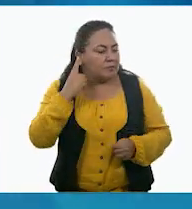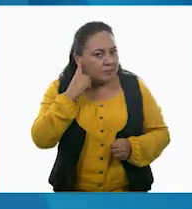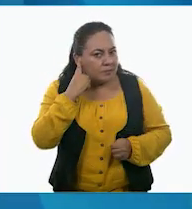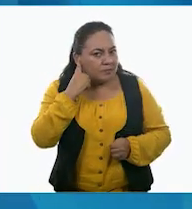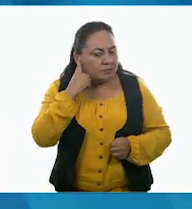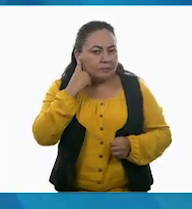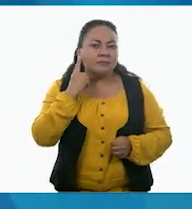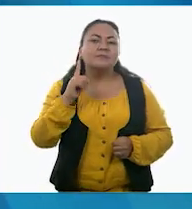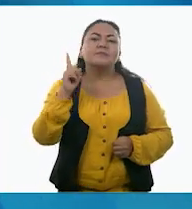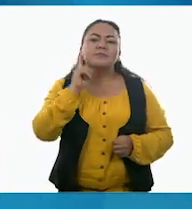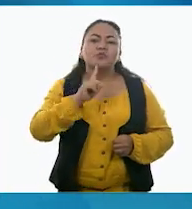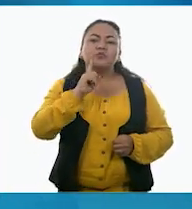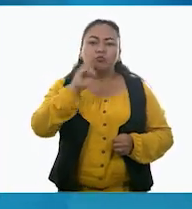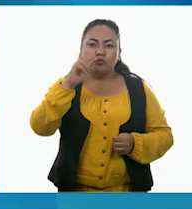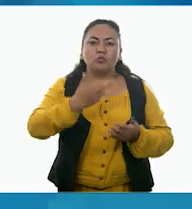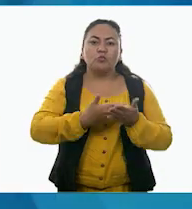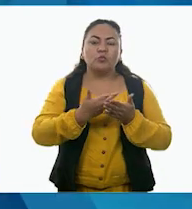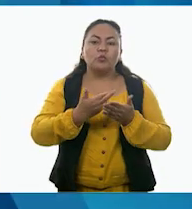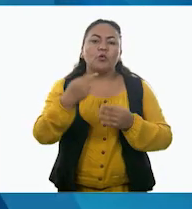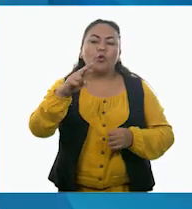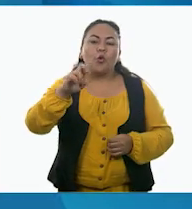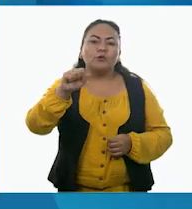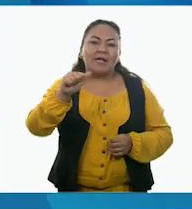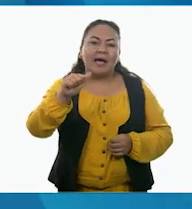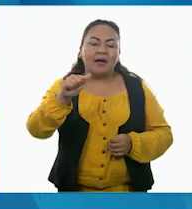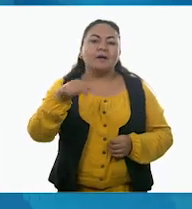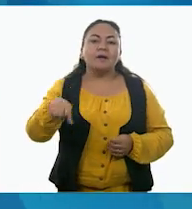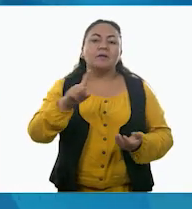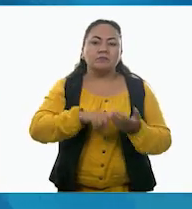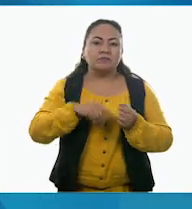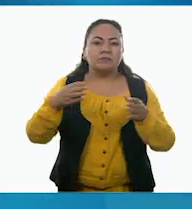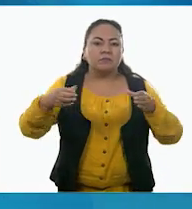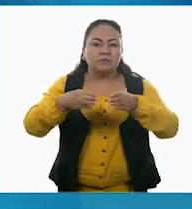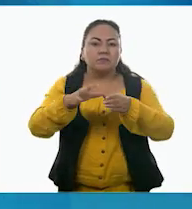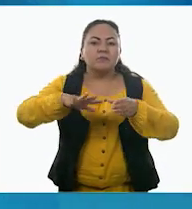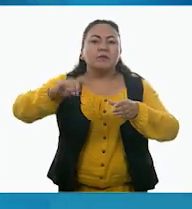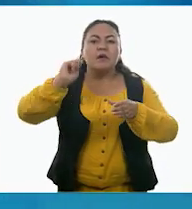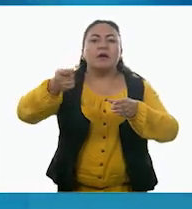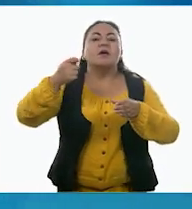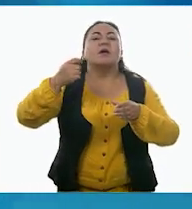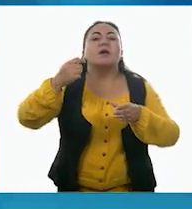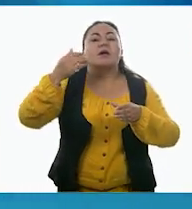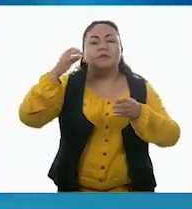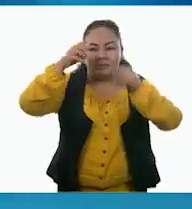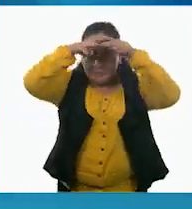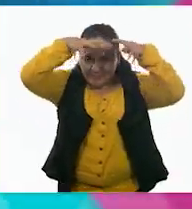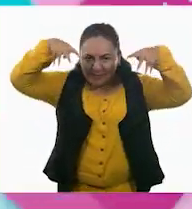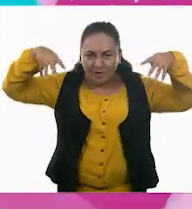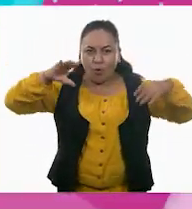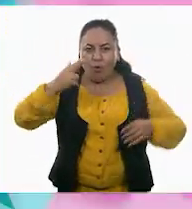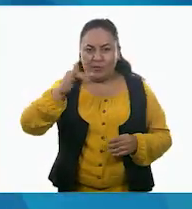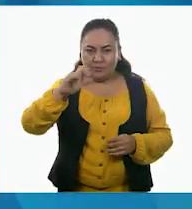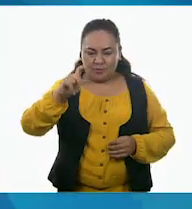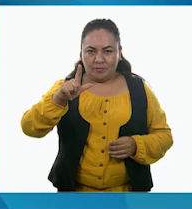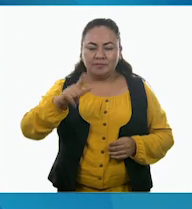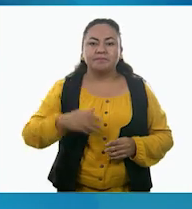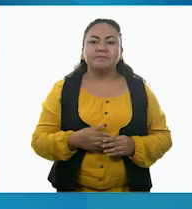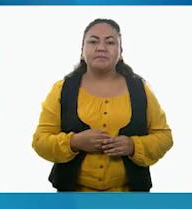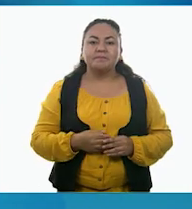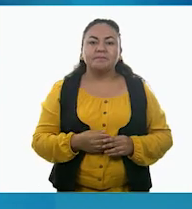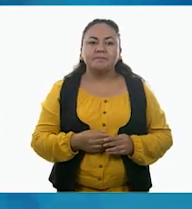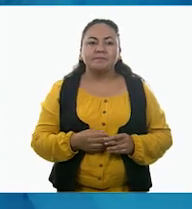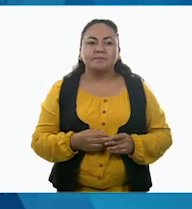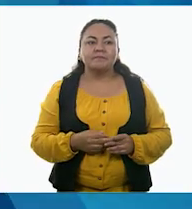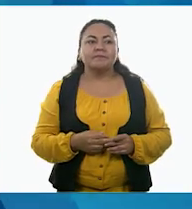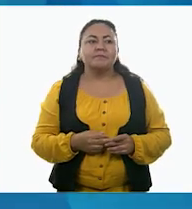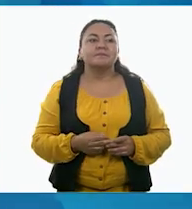una niña wixrárica o huichol, sobre lo que opina de los libros de texto. Adelante, video. Cámbete,